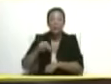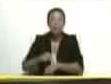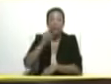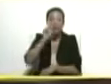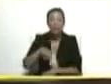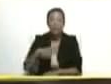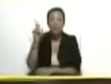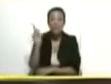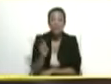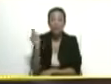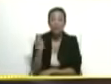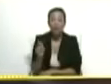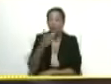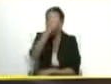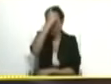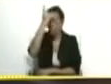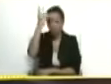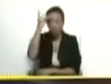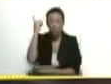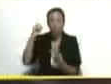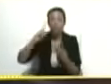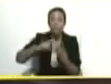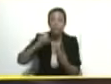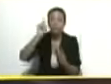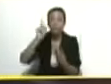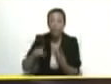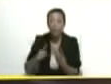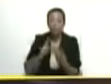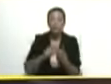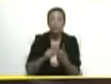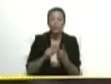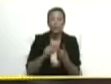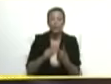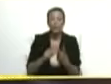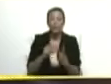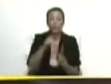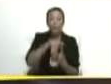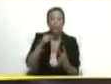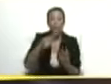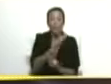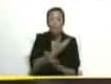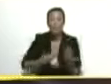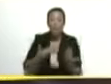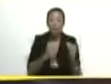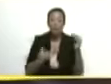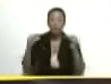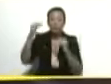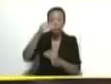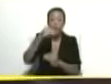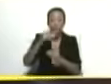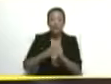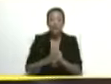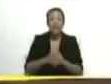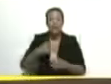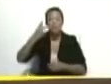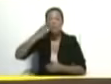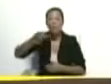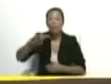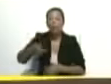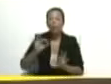el diputado Diosdado Cabello, el miembro del alto mando